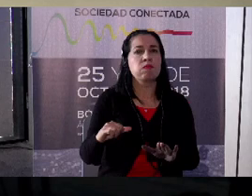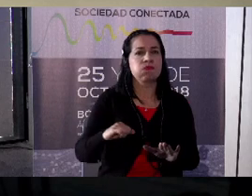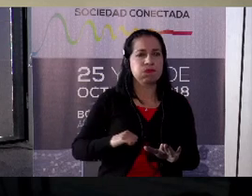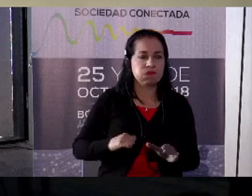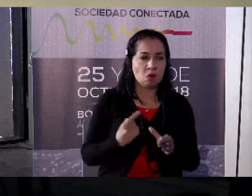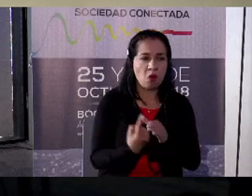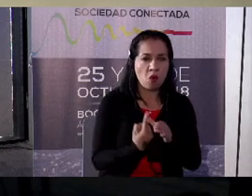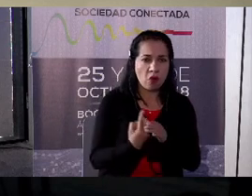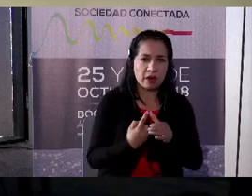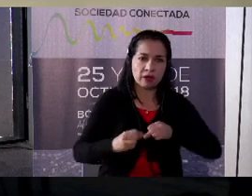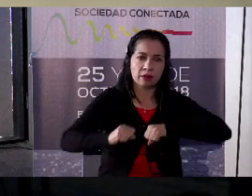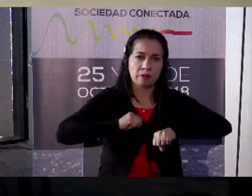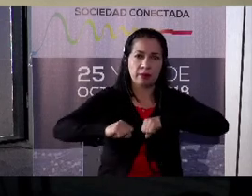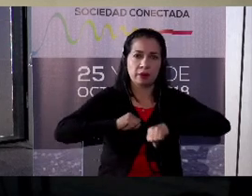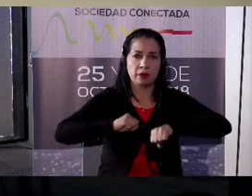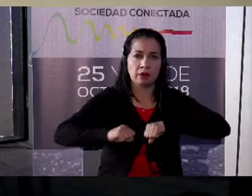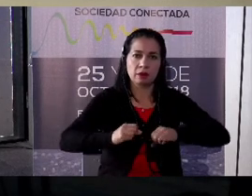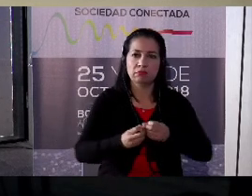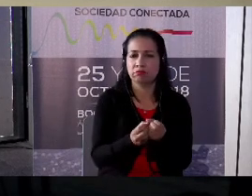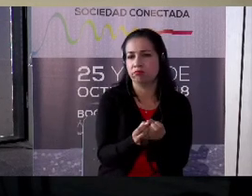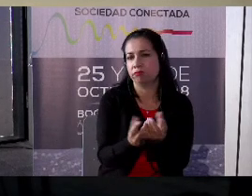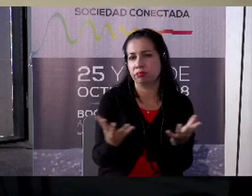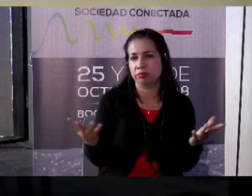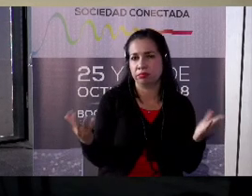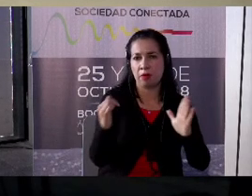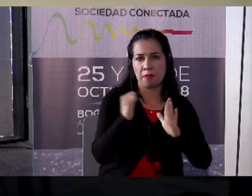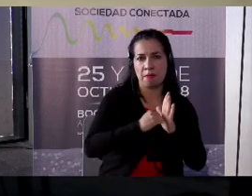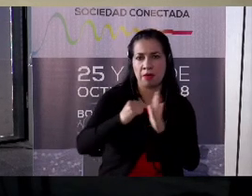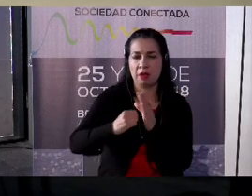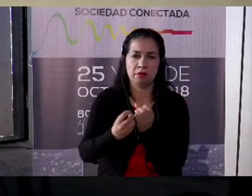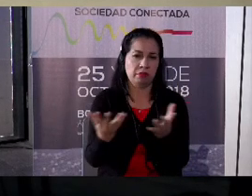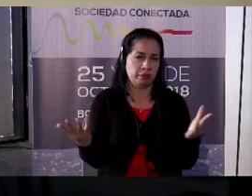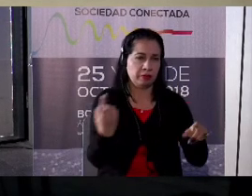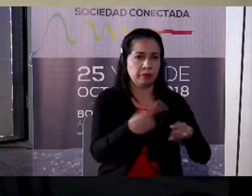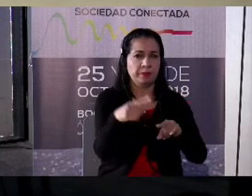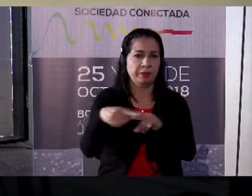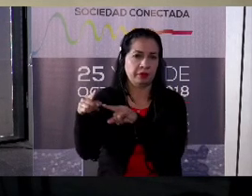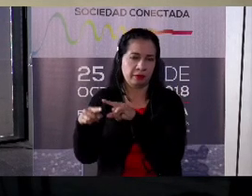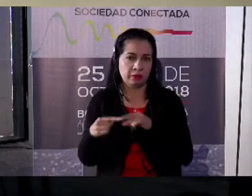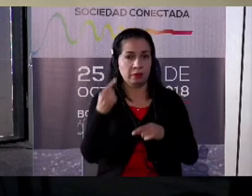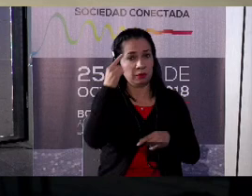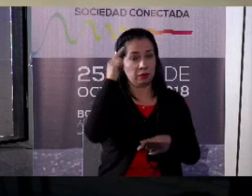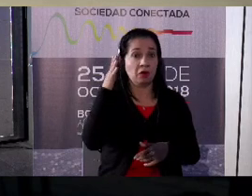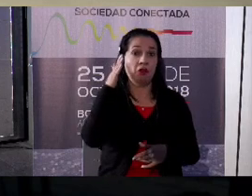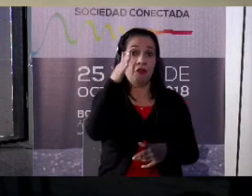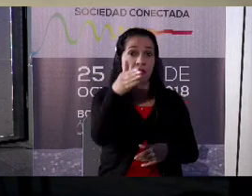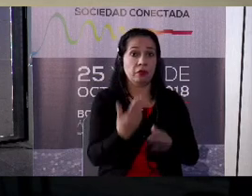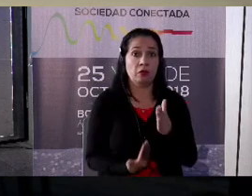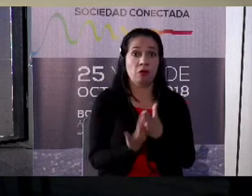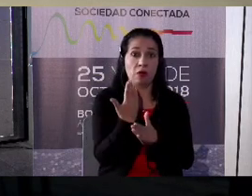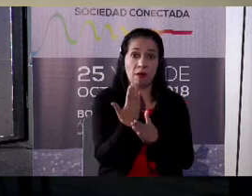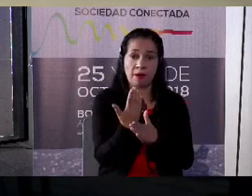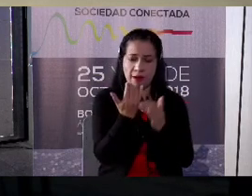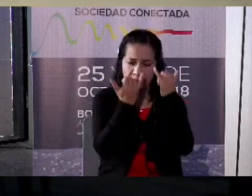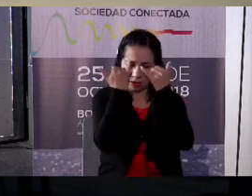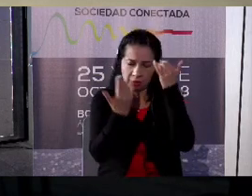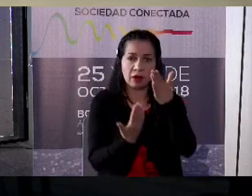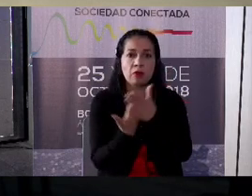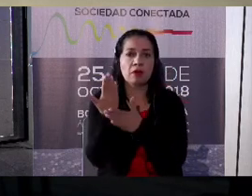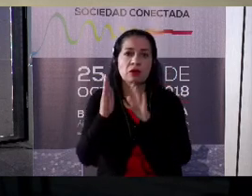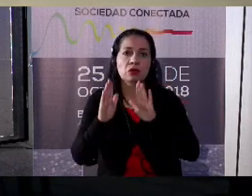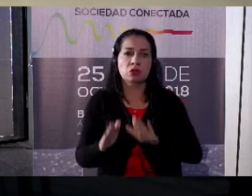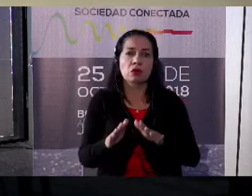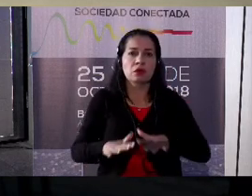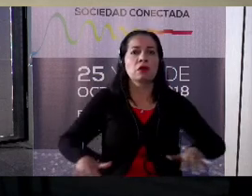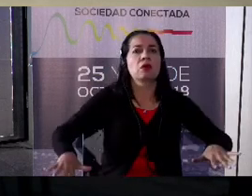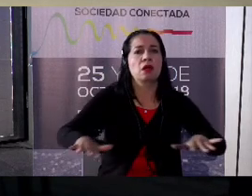operativas que son multidisciplinarias y creemos que en el futuro el futuro de las nuevas innovaciones está sucediendo en el